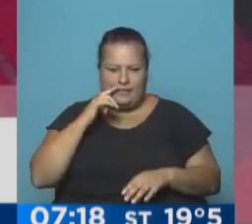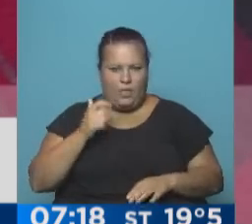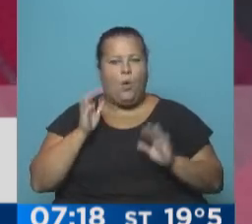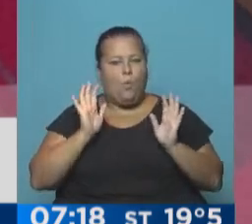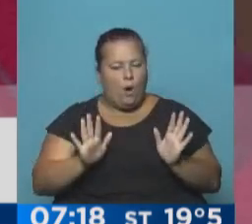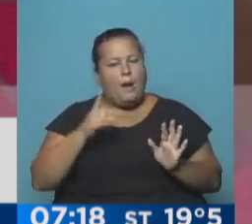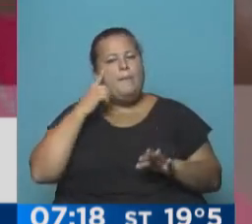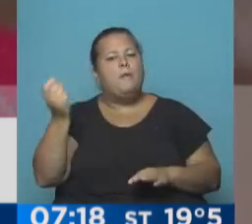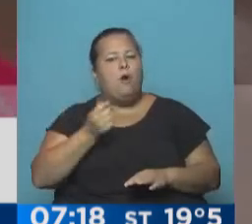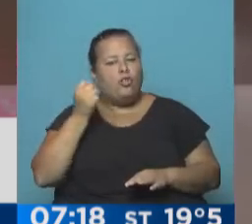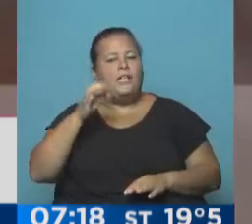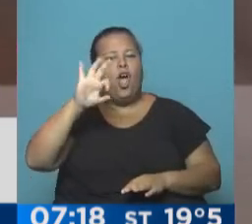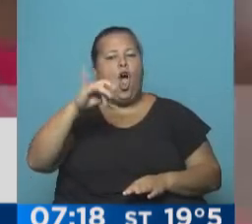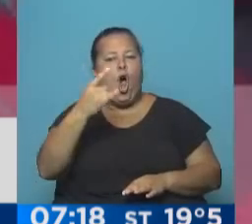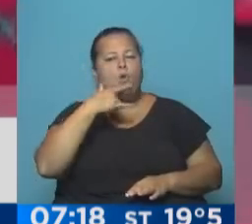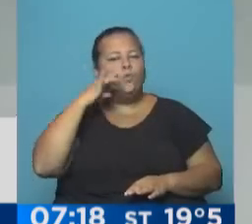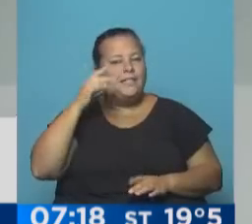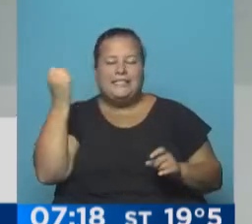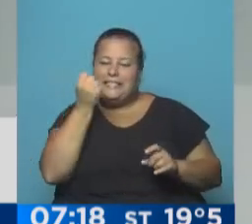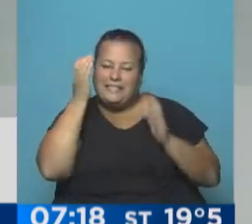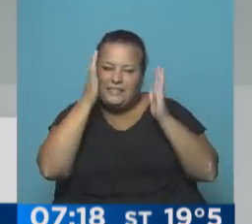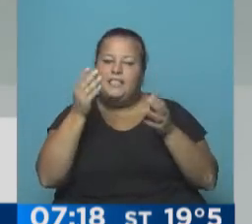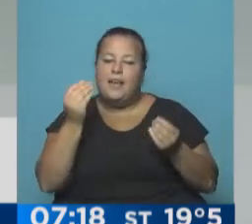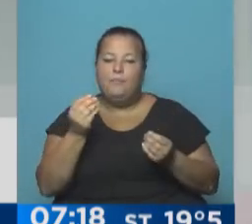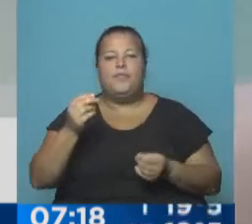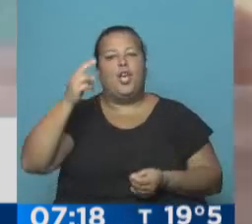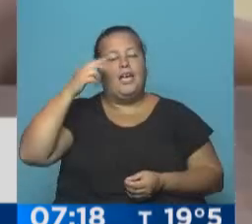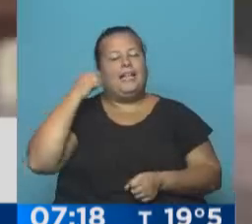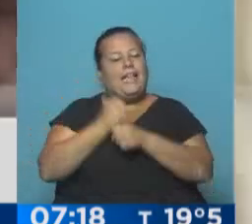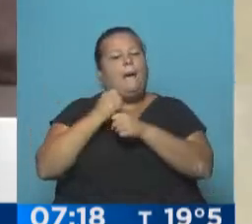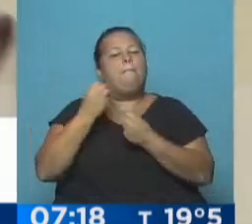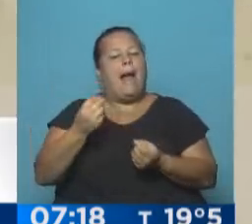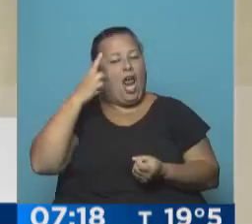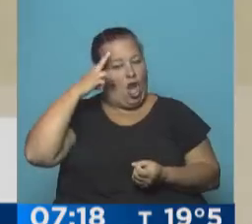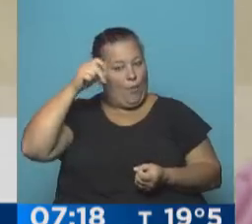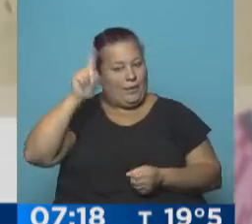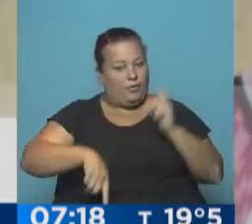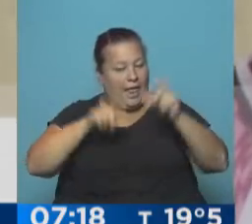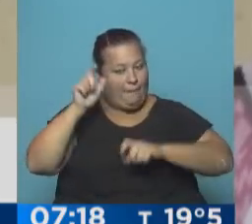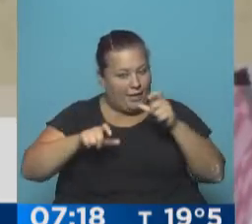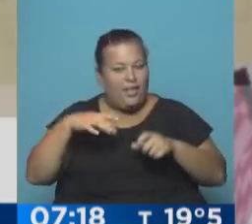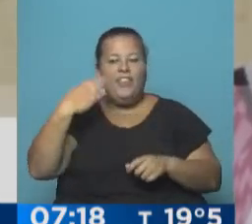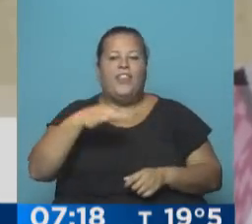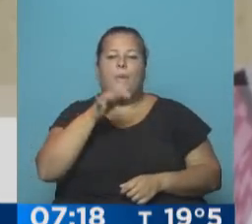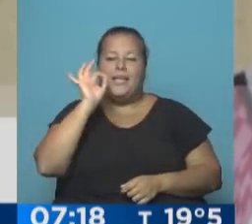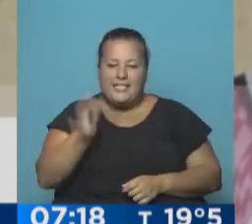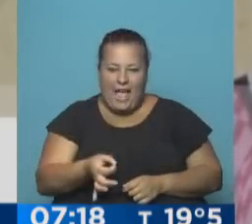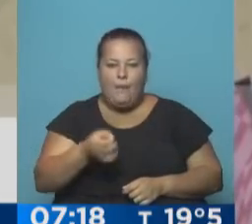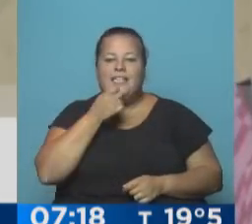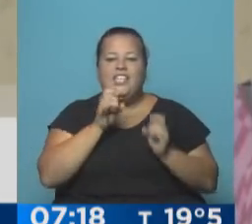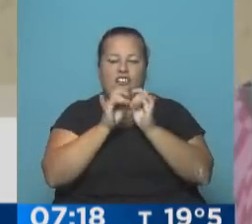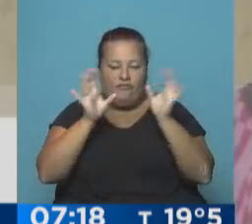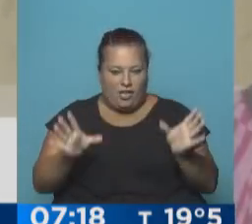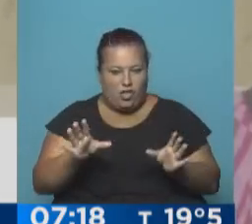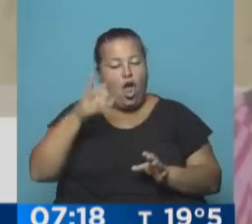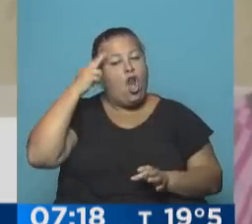a ver pero lo importante ONU sida tiene un objetivo que el 90 trabaja para que el 90 por de las personas sepa si está infectada y